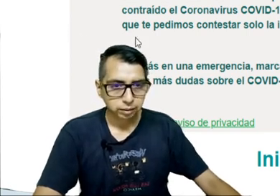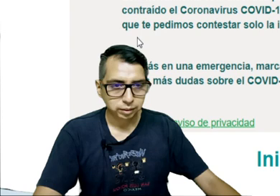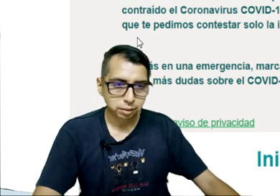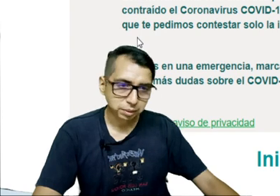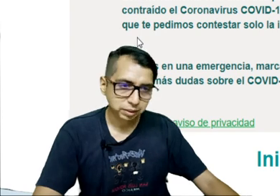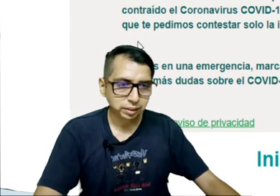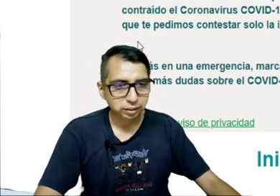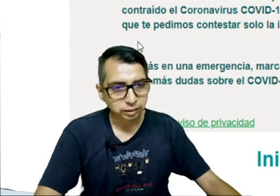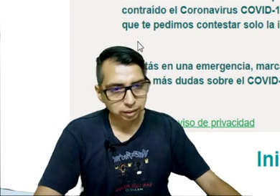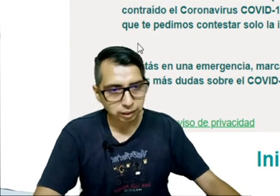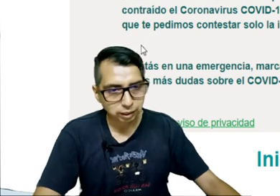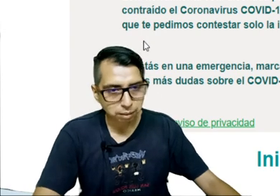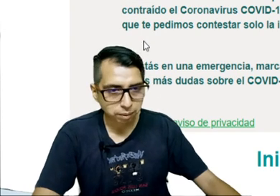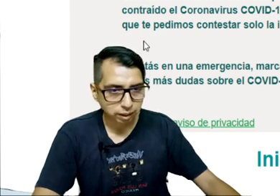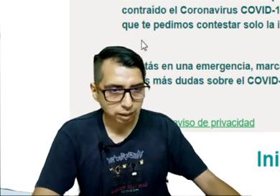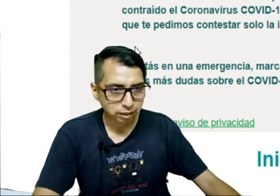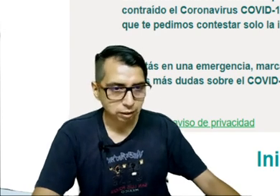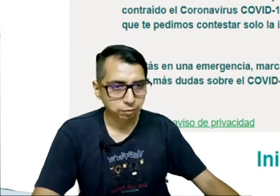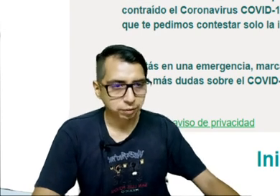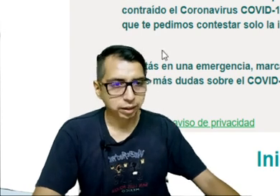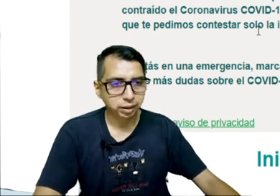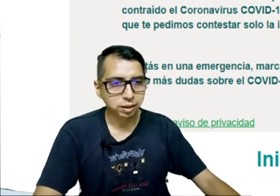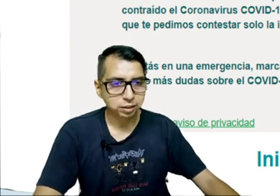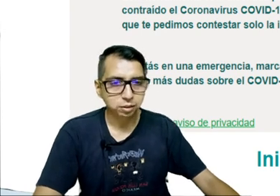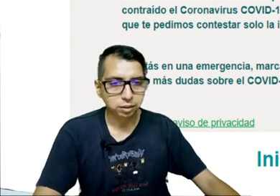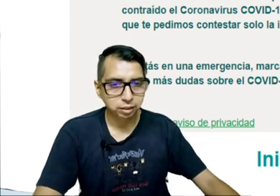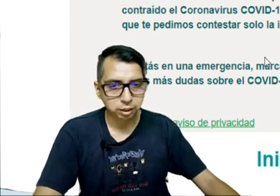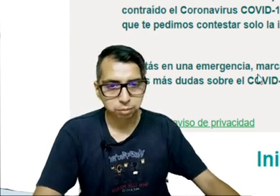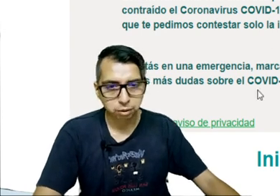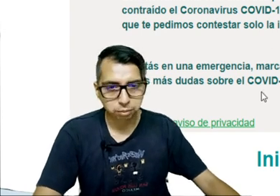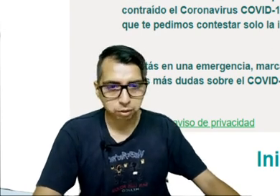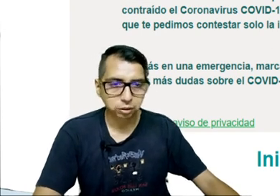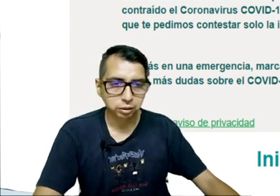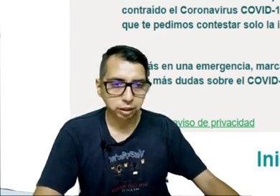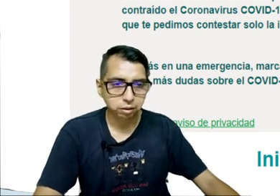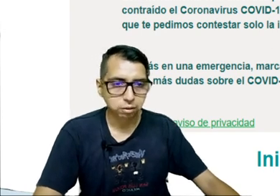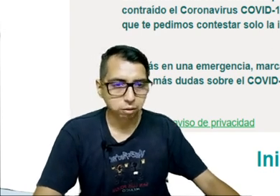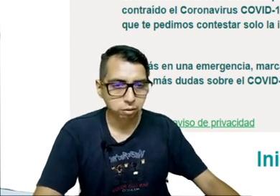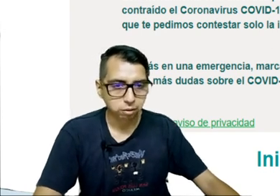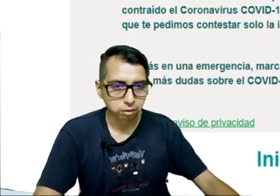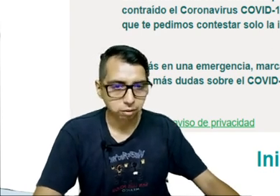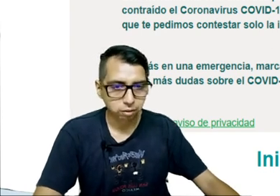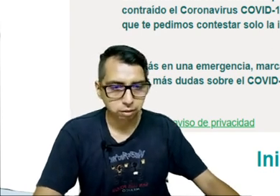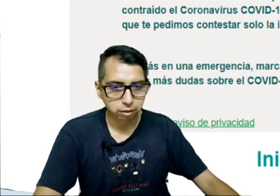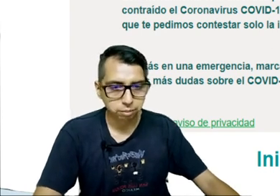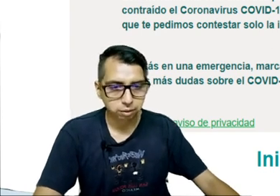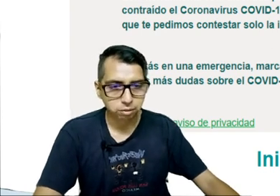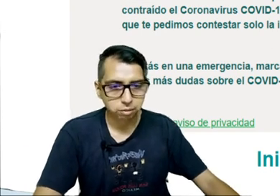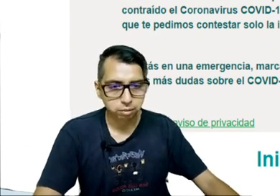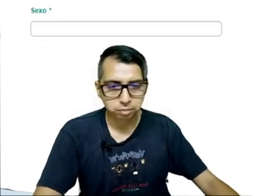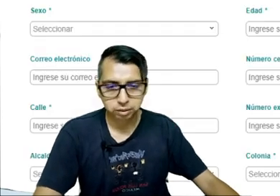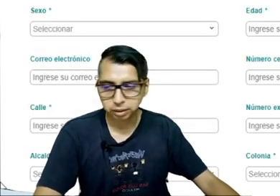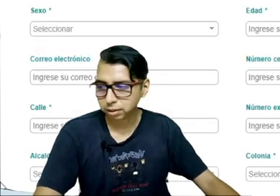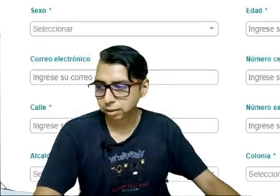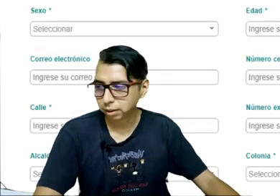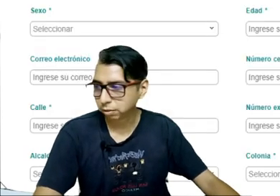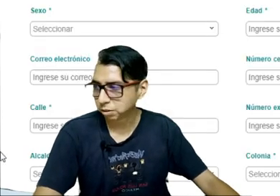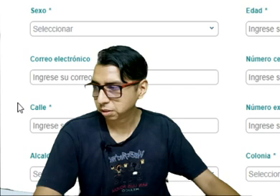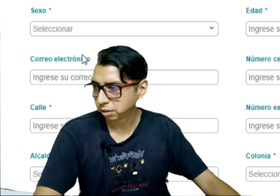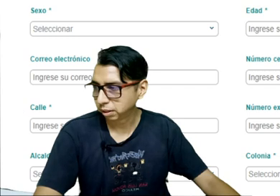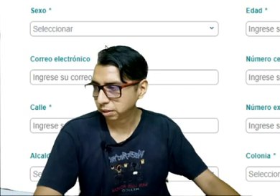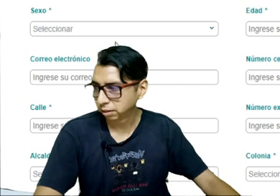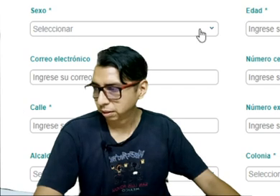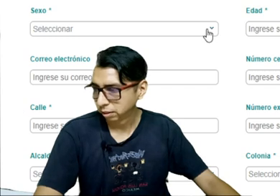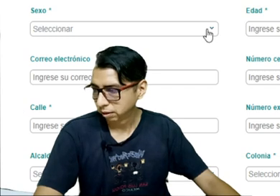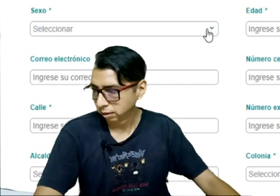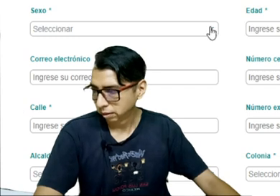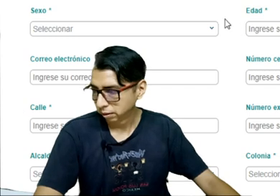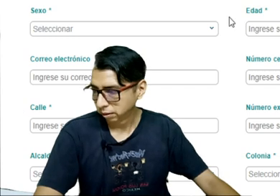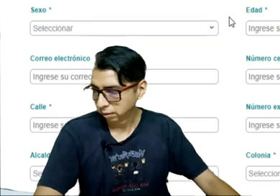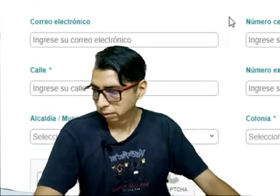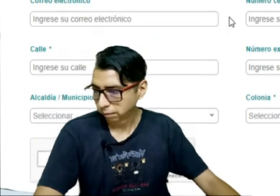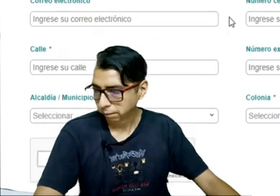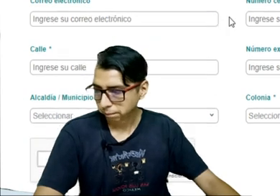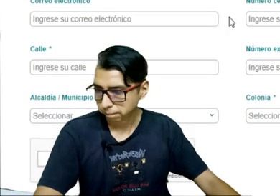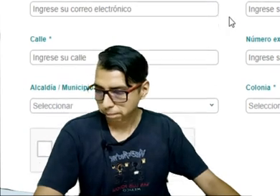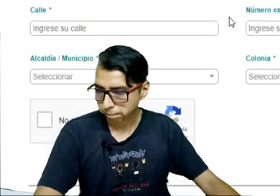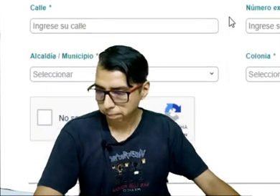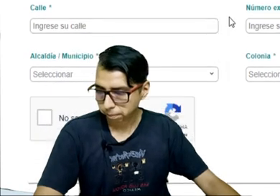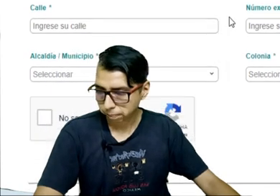esta herramienta está diseñada para identificar el riesgo que tienes por haber contraído el coronavirus vamos a iniciar el cuestionario